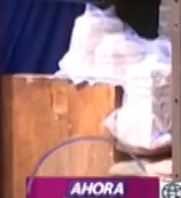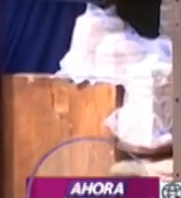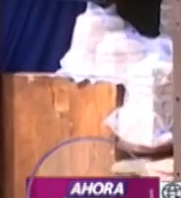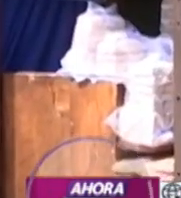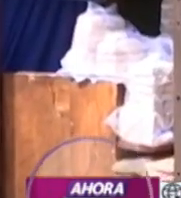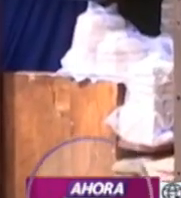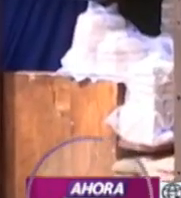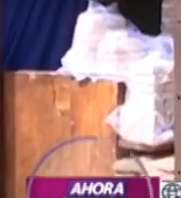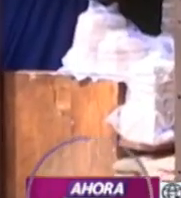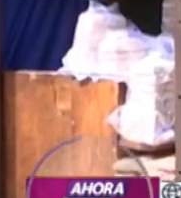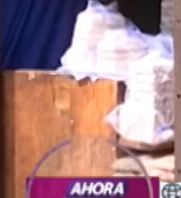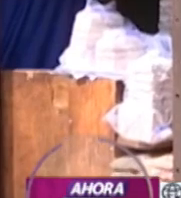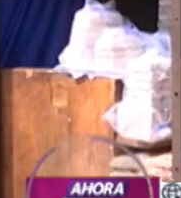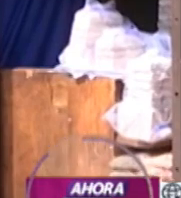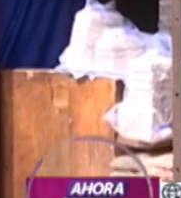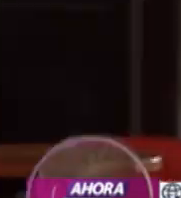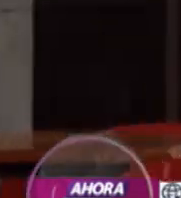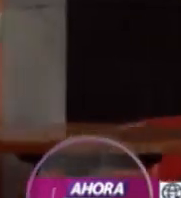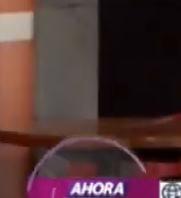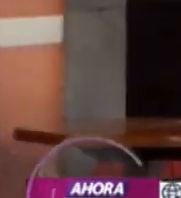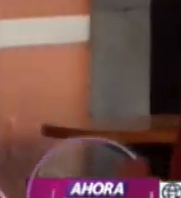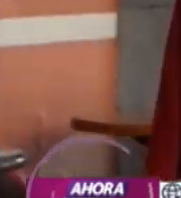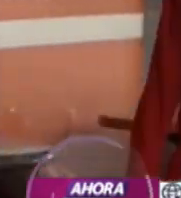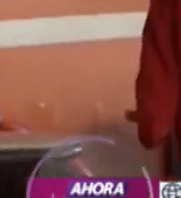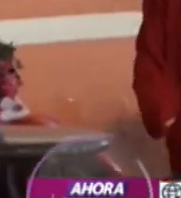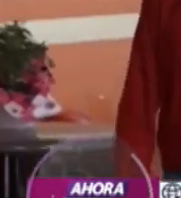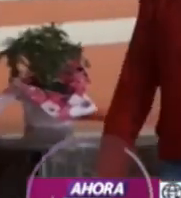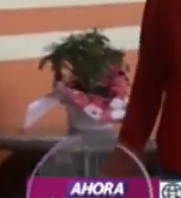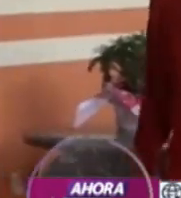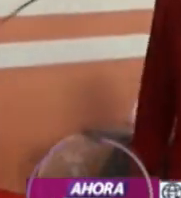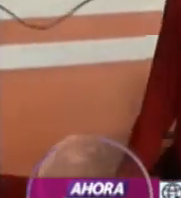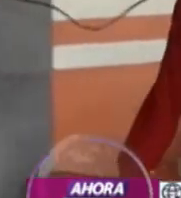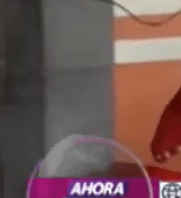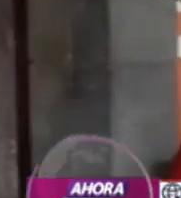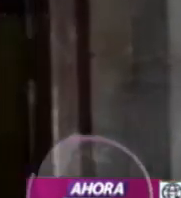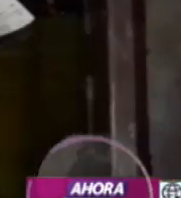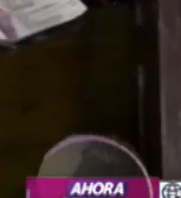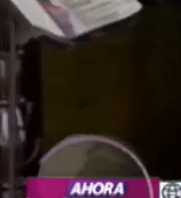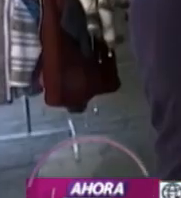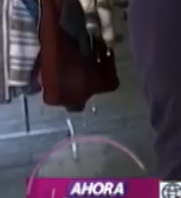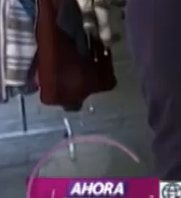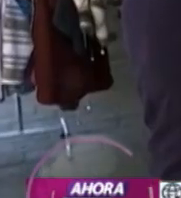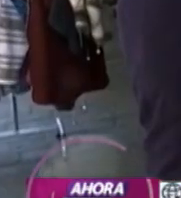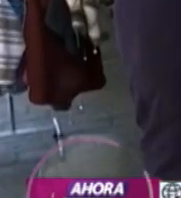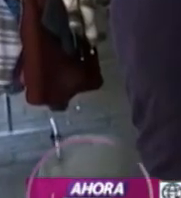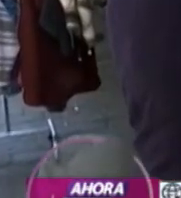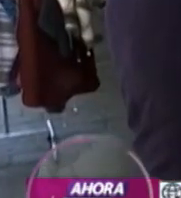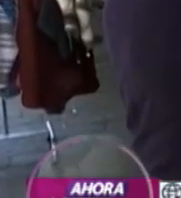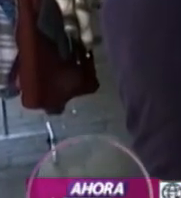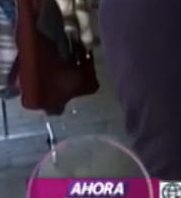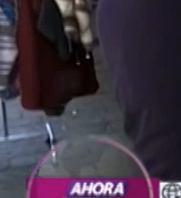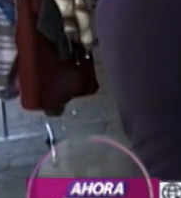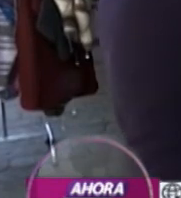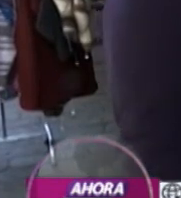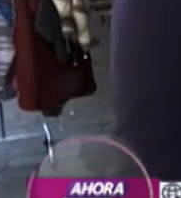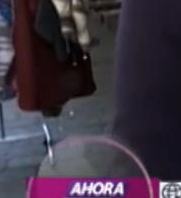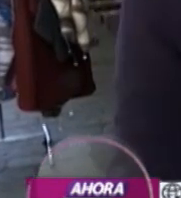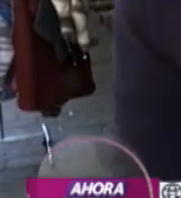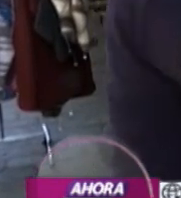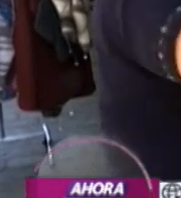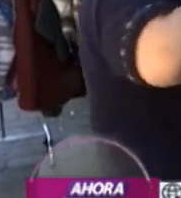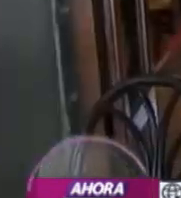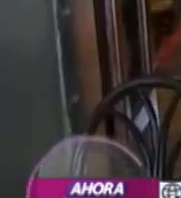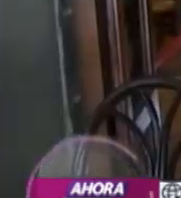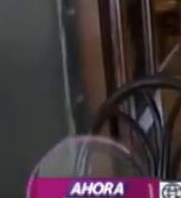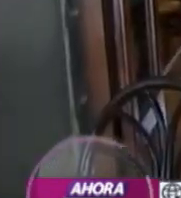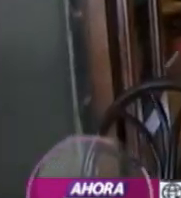de 29.285 pesos, mientras que para las mujeres fue de 19.081 pesos. Esto representa